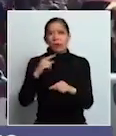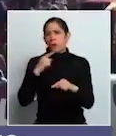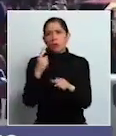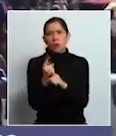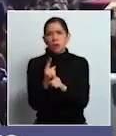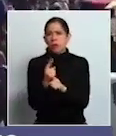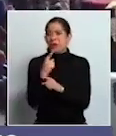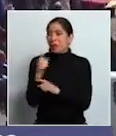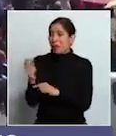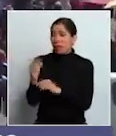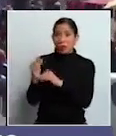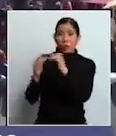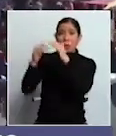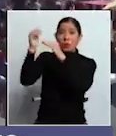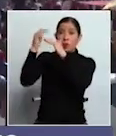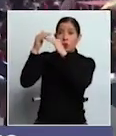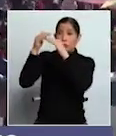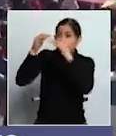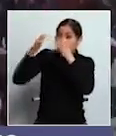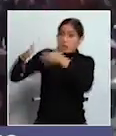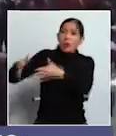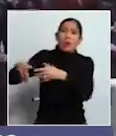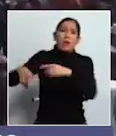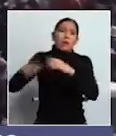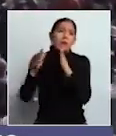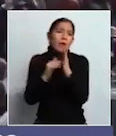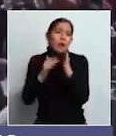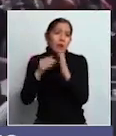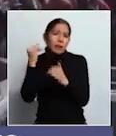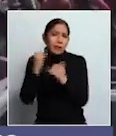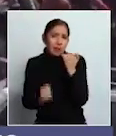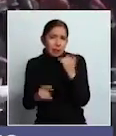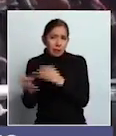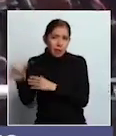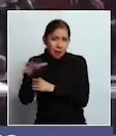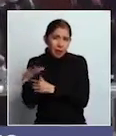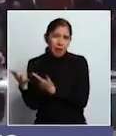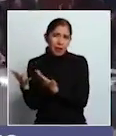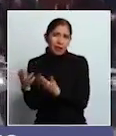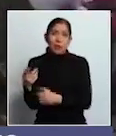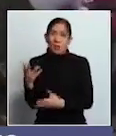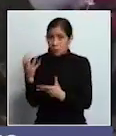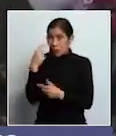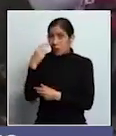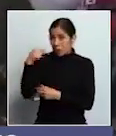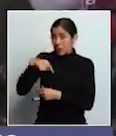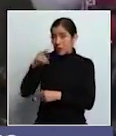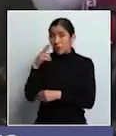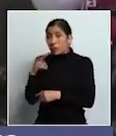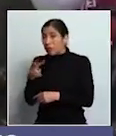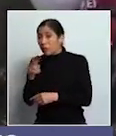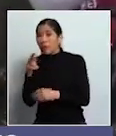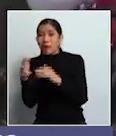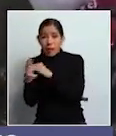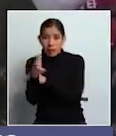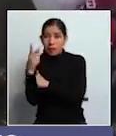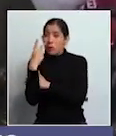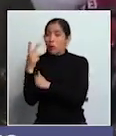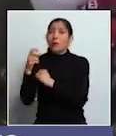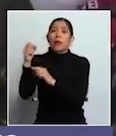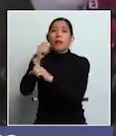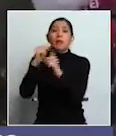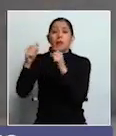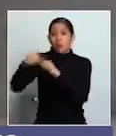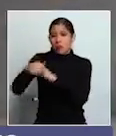finalizar. Esas son nuestras preocupaciones. Podemos ingresar, tal vez ir a verlo adentro, cómo, en qué situación están nuestros